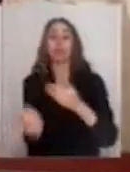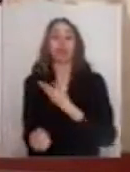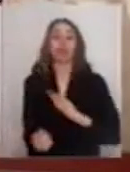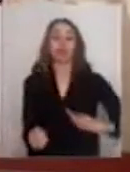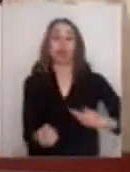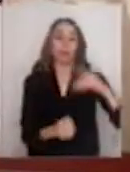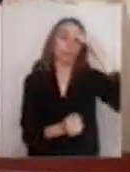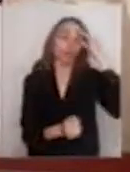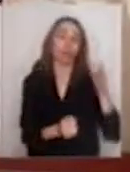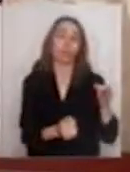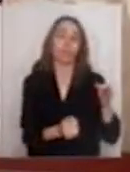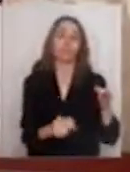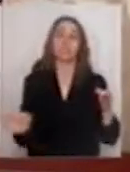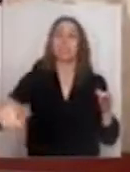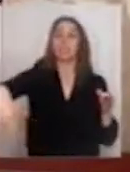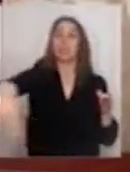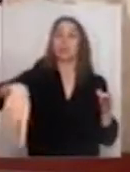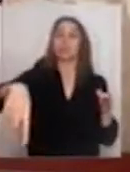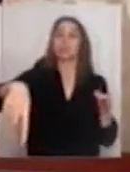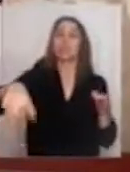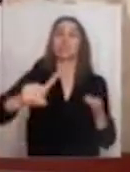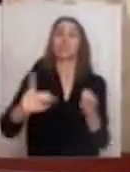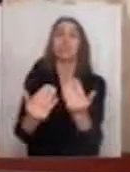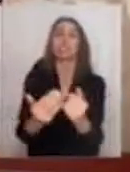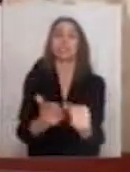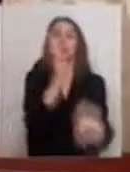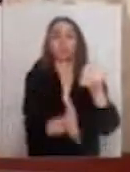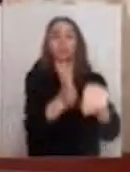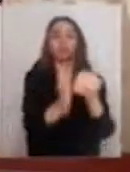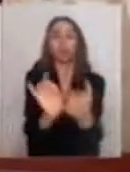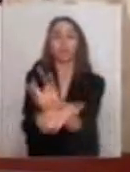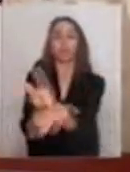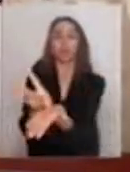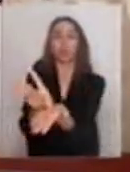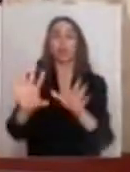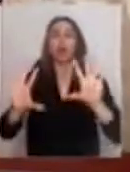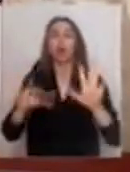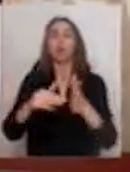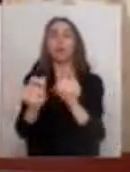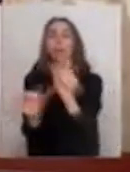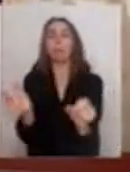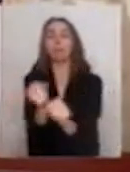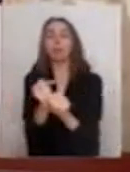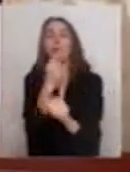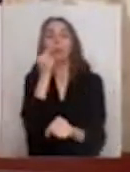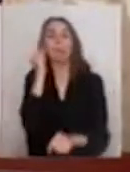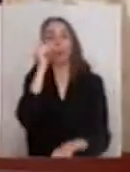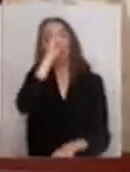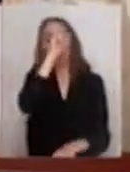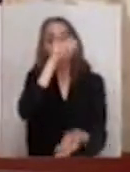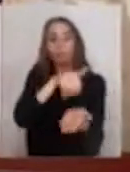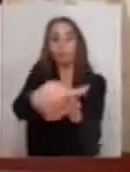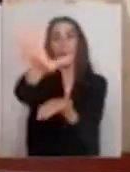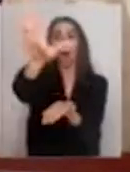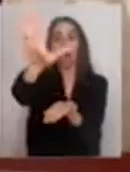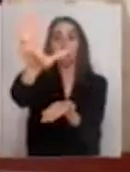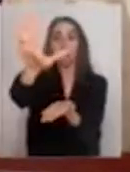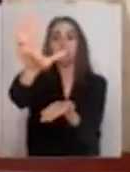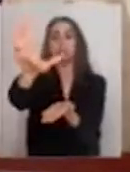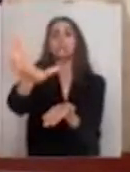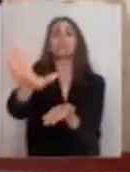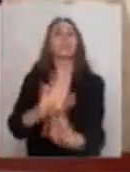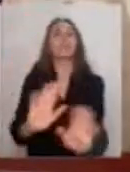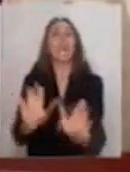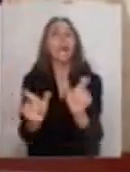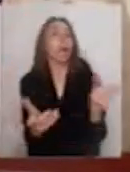son necesarios y los echan a todos. Cerca de 10.000 trabajadores y trabajadoras para afuera. Es terrible para ellos, pero